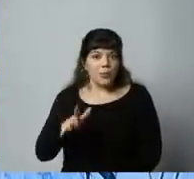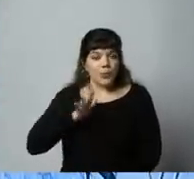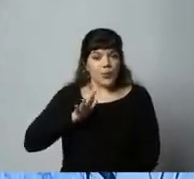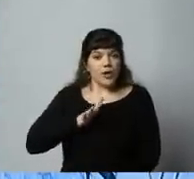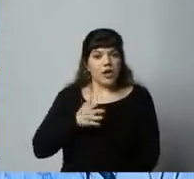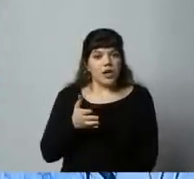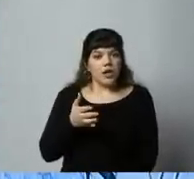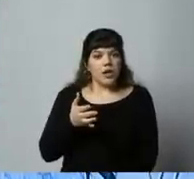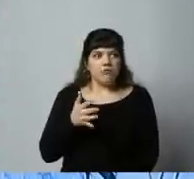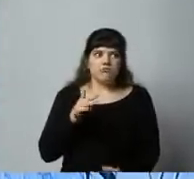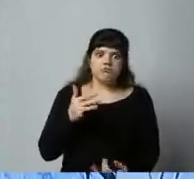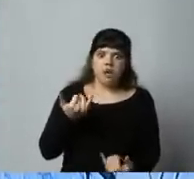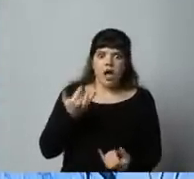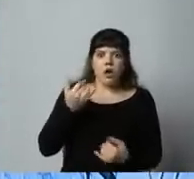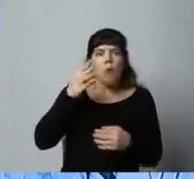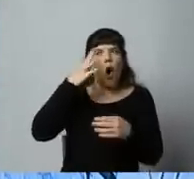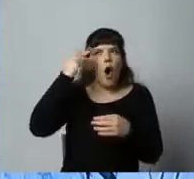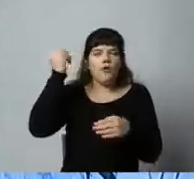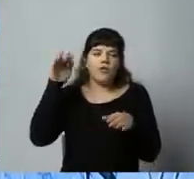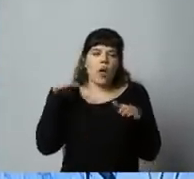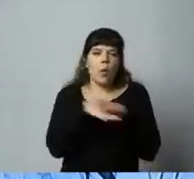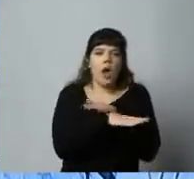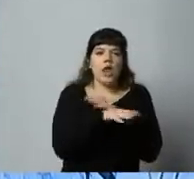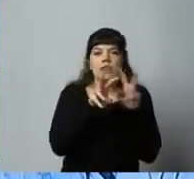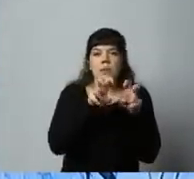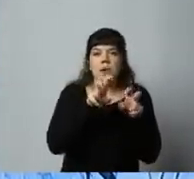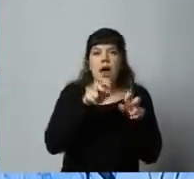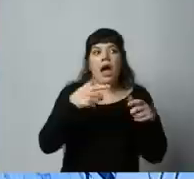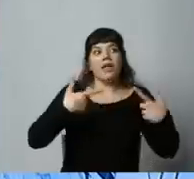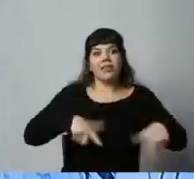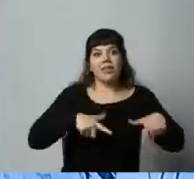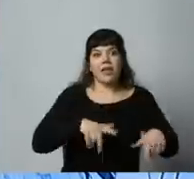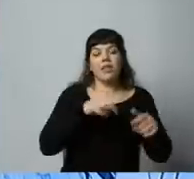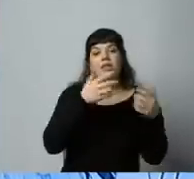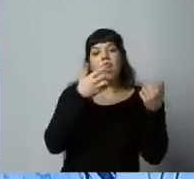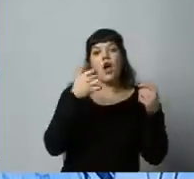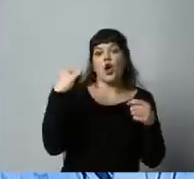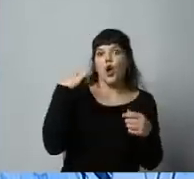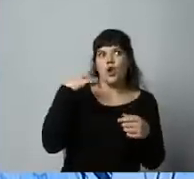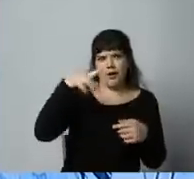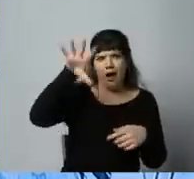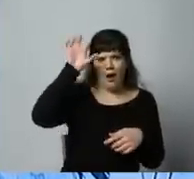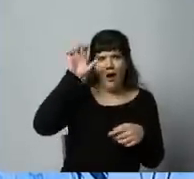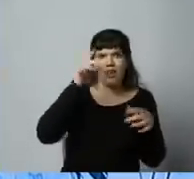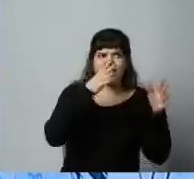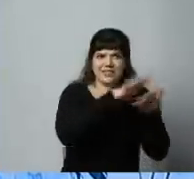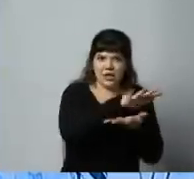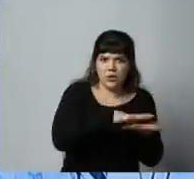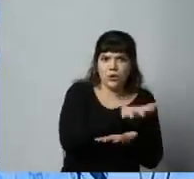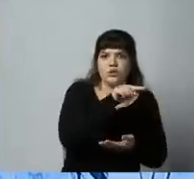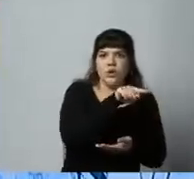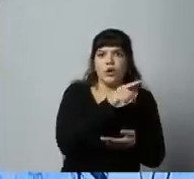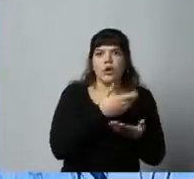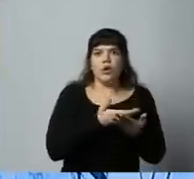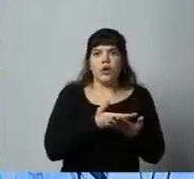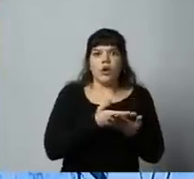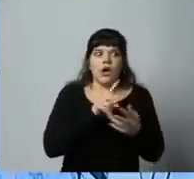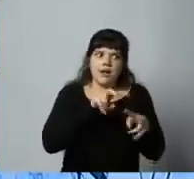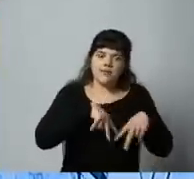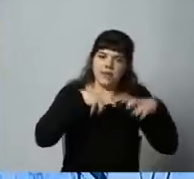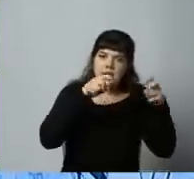había de alguna manera archivado la situación de Carlos Moreira el intendente de Colonia como ustedes recordarán se estaba